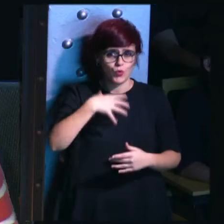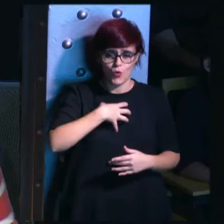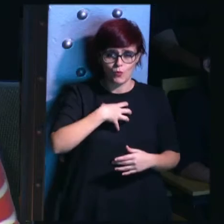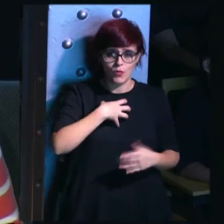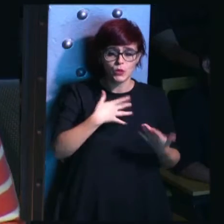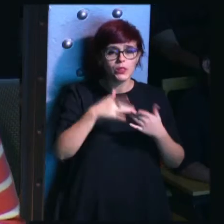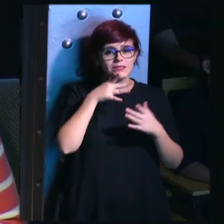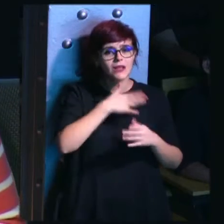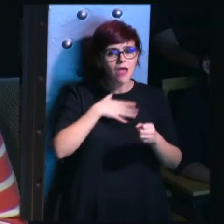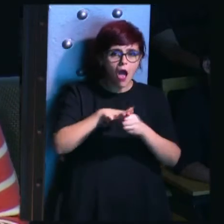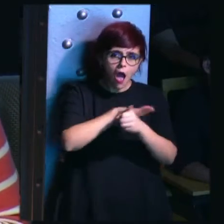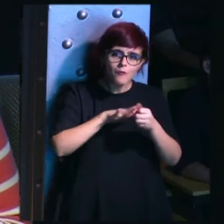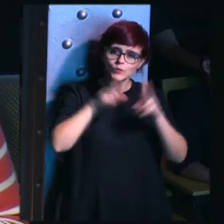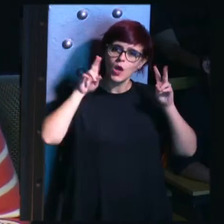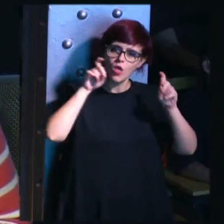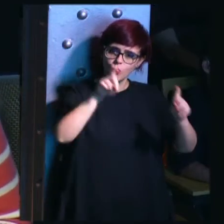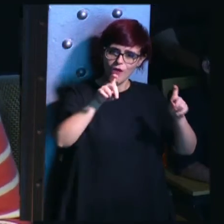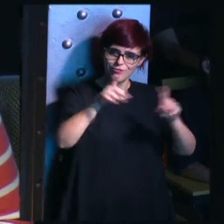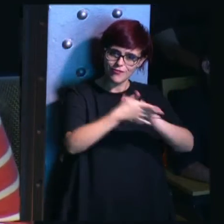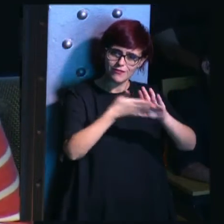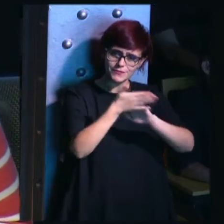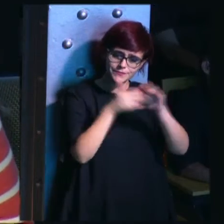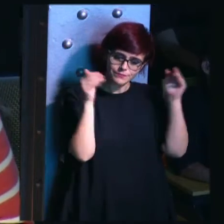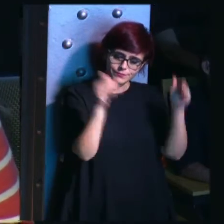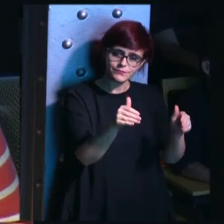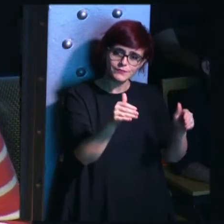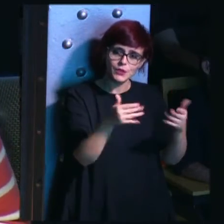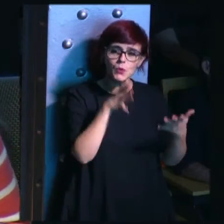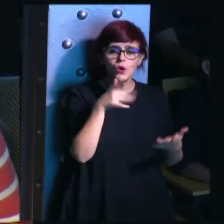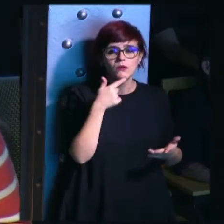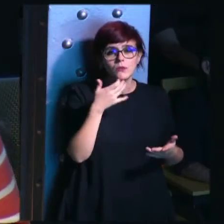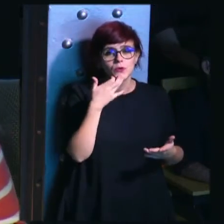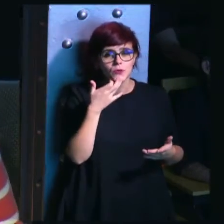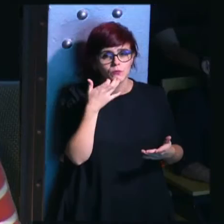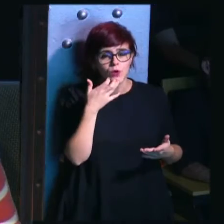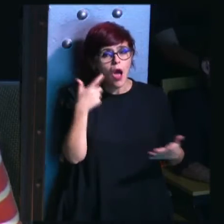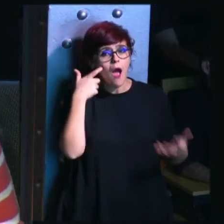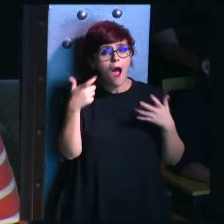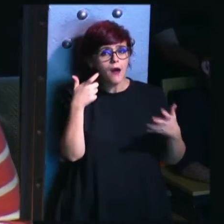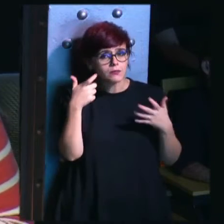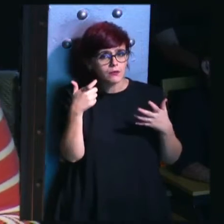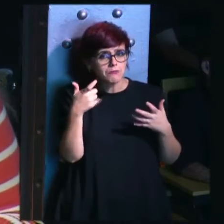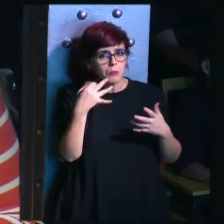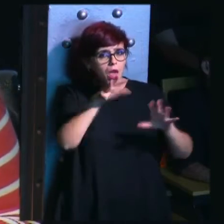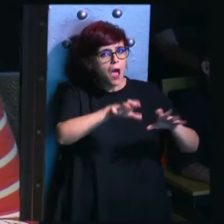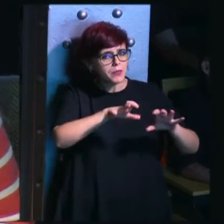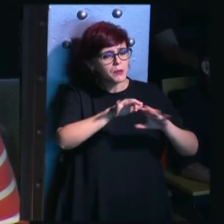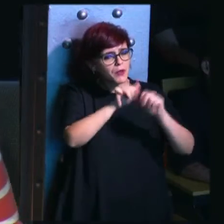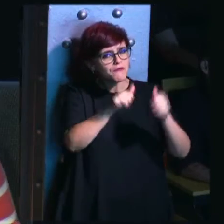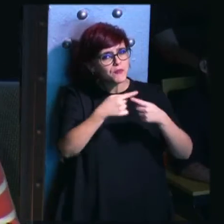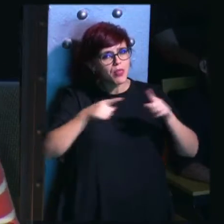en lo que es la educación y de manera concreta, ¿por qué no aprender arte de una manera distinta?